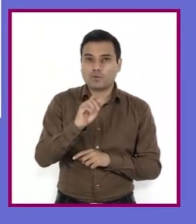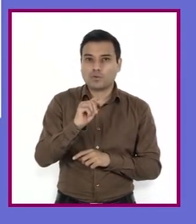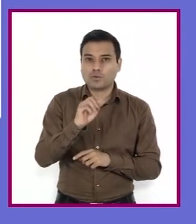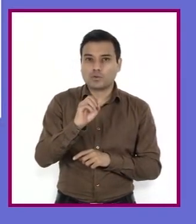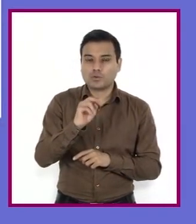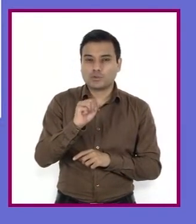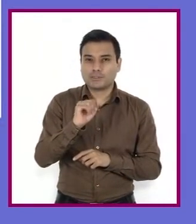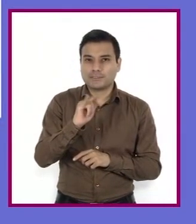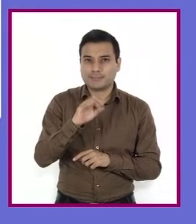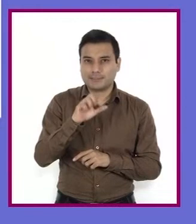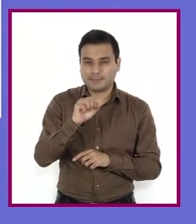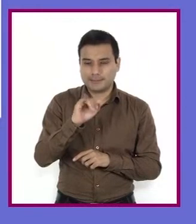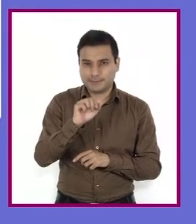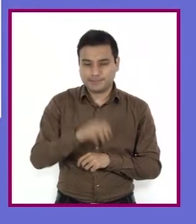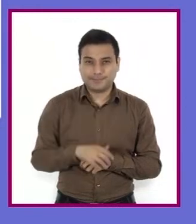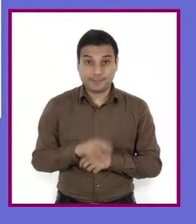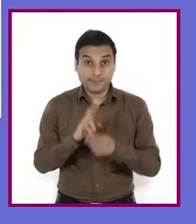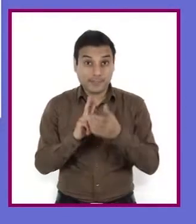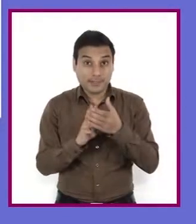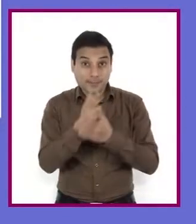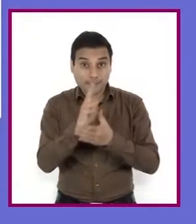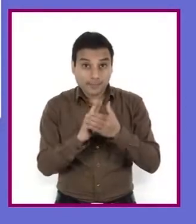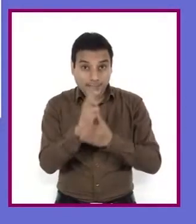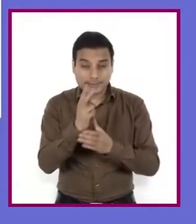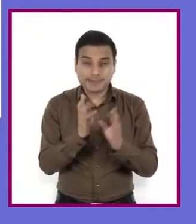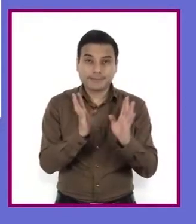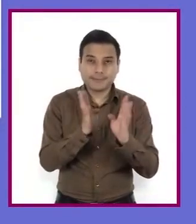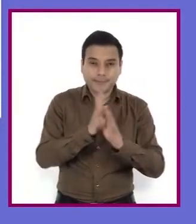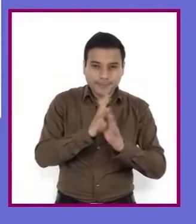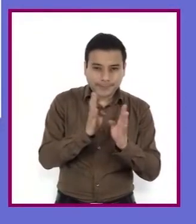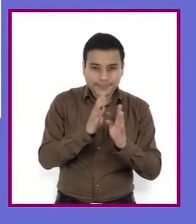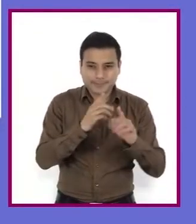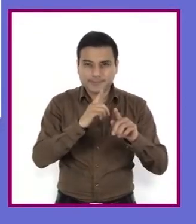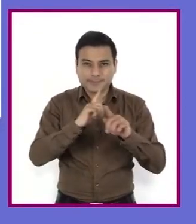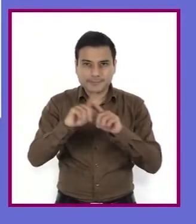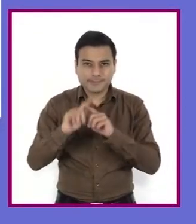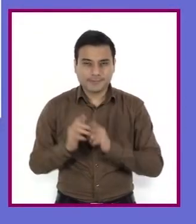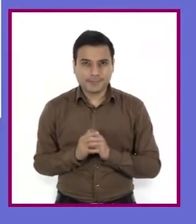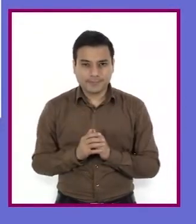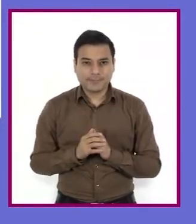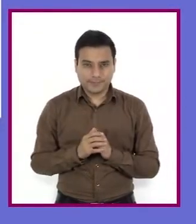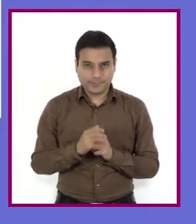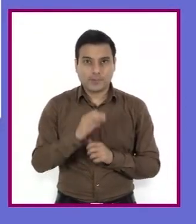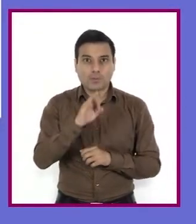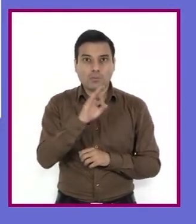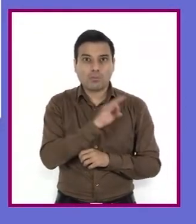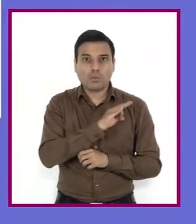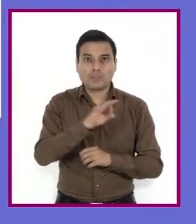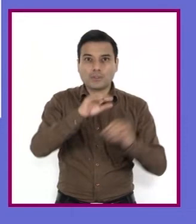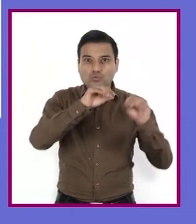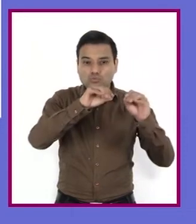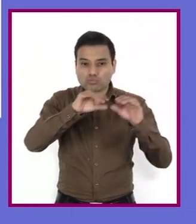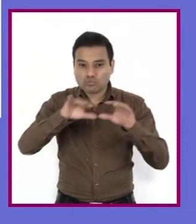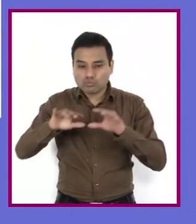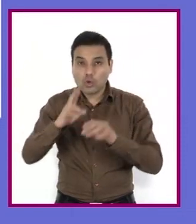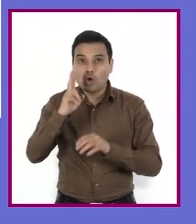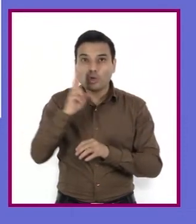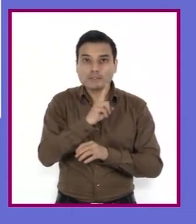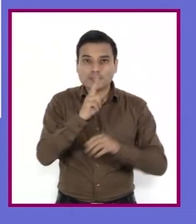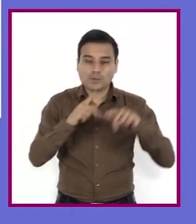Gracias a la fotosíntesis, las plantas, algas y bacterias fotosintéticas generan el oxígeno que los seres vivos